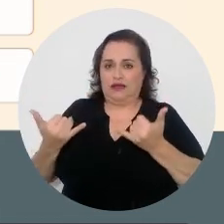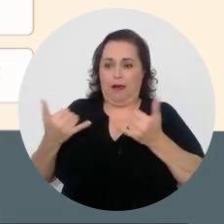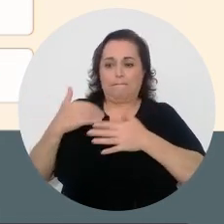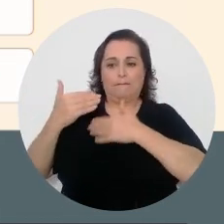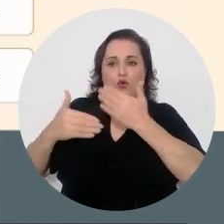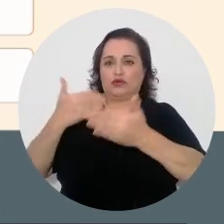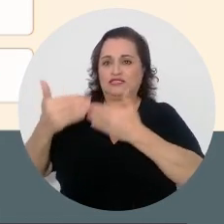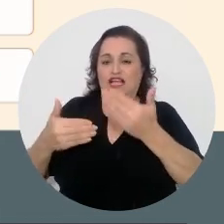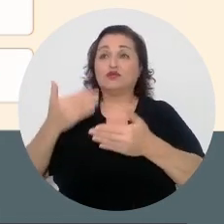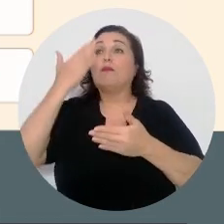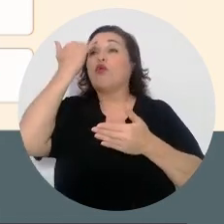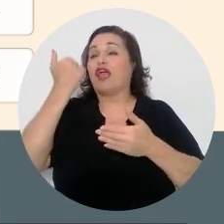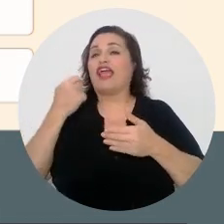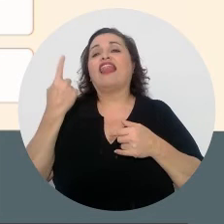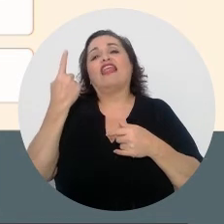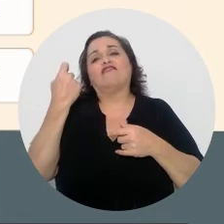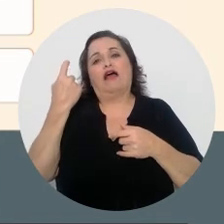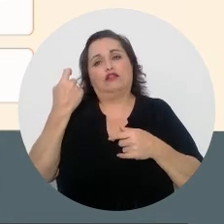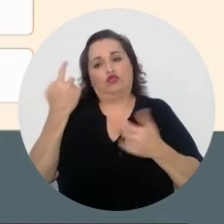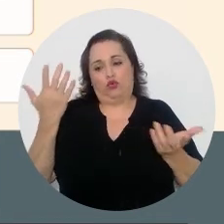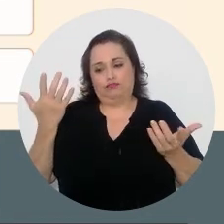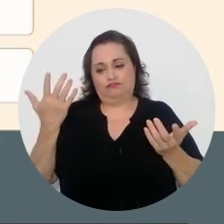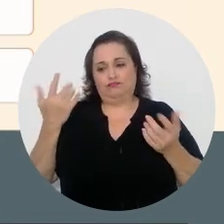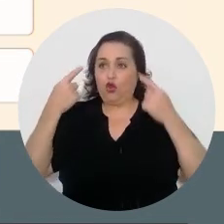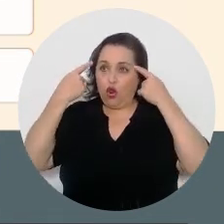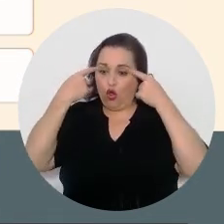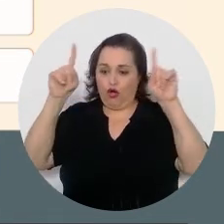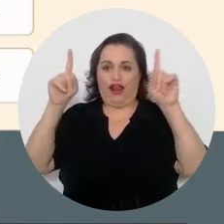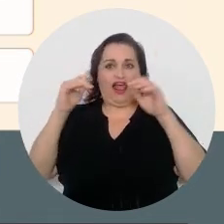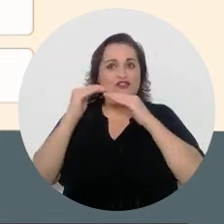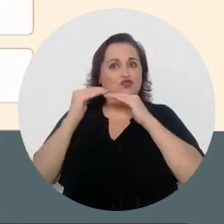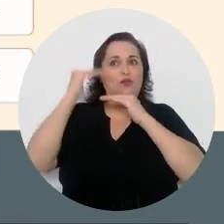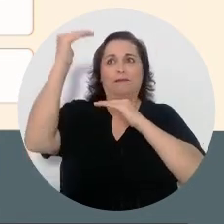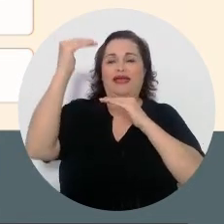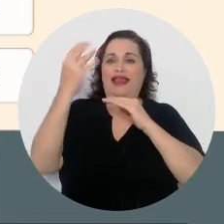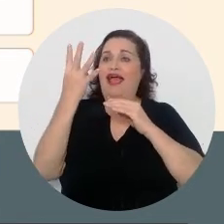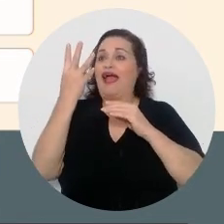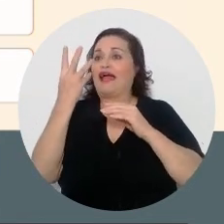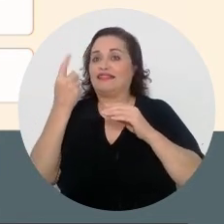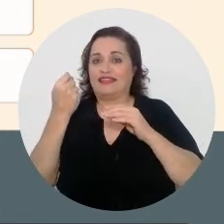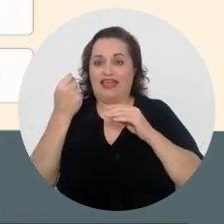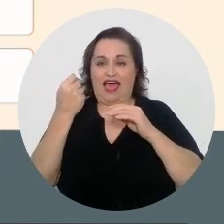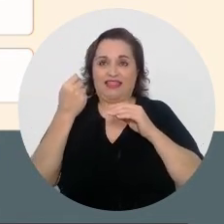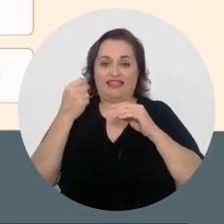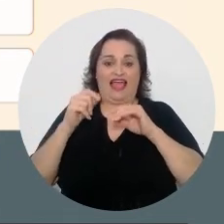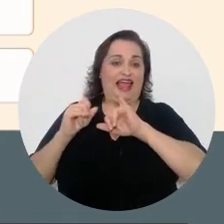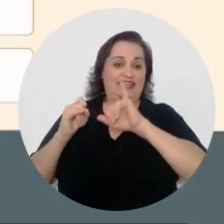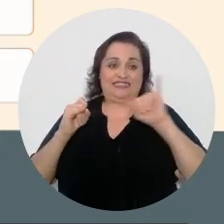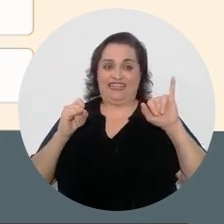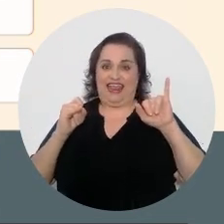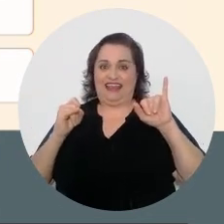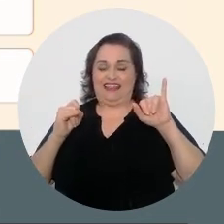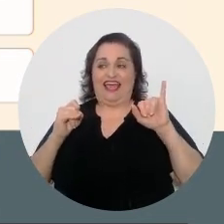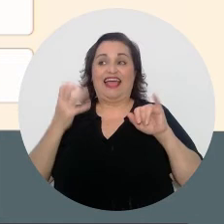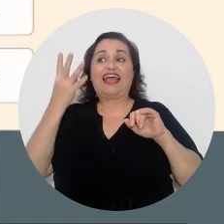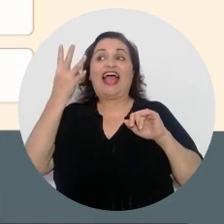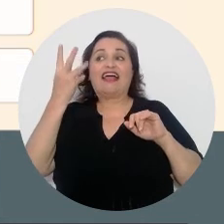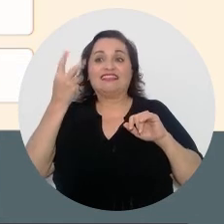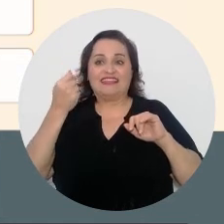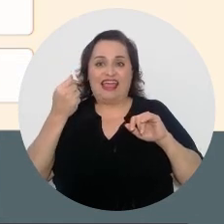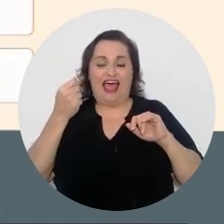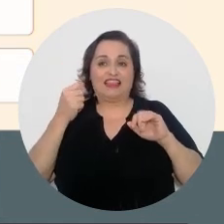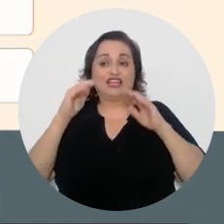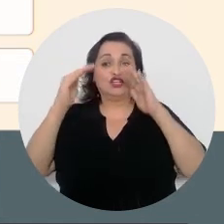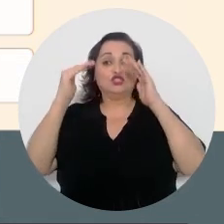lo eliminamos del proceso. ¿Por qué? Porque como vemos no superó la cifra que se encuentra a la